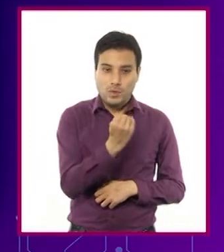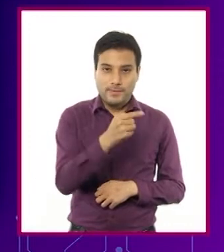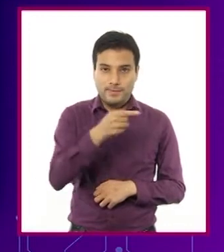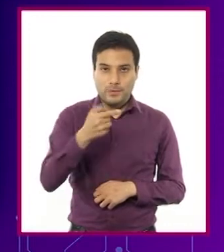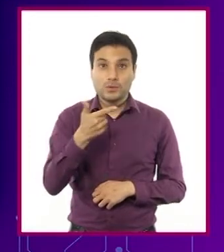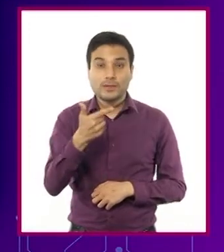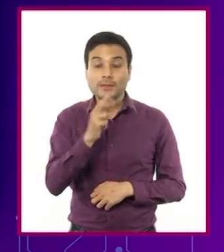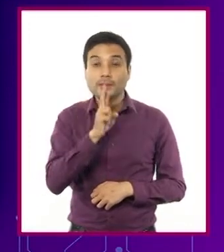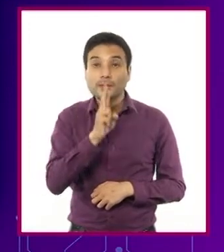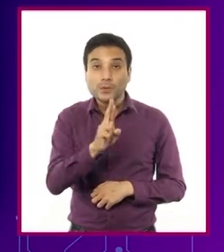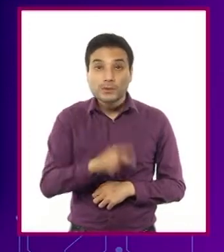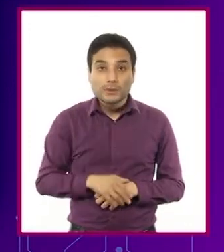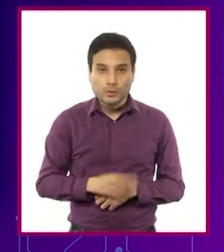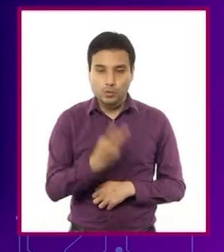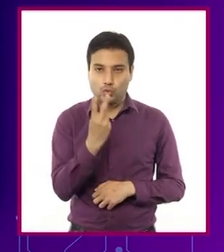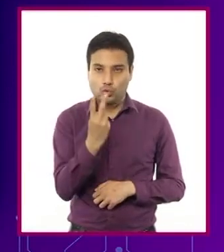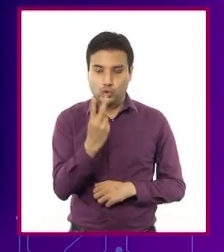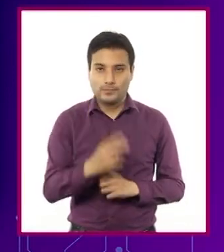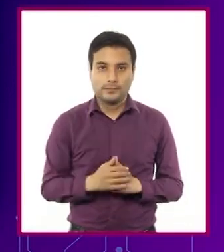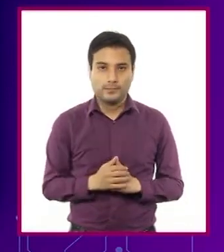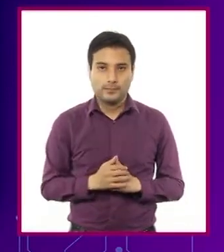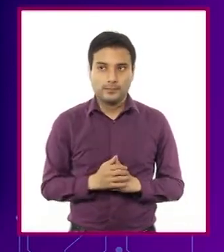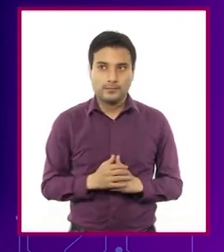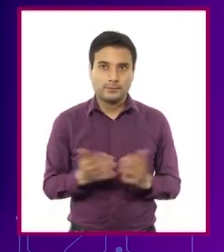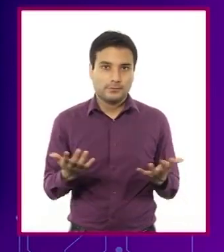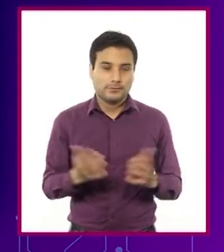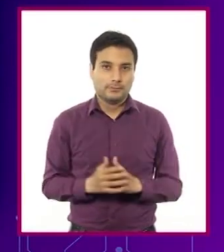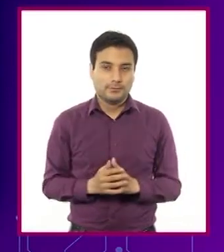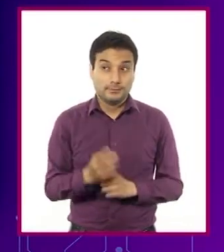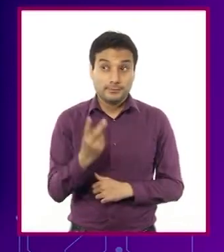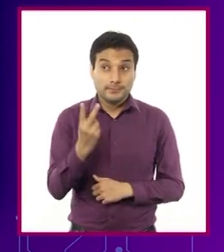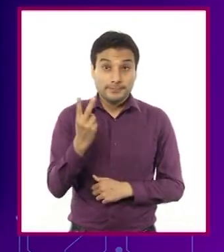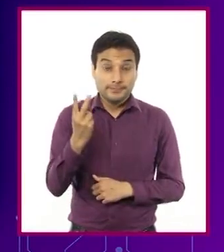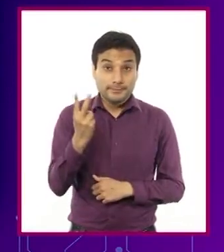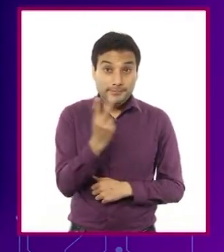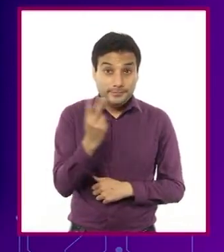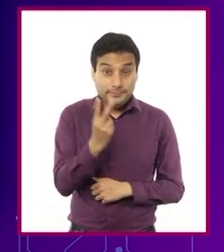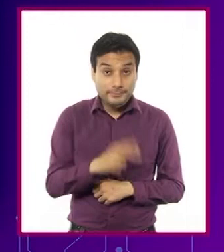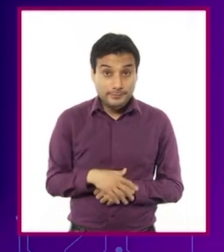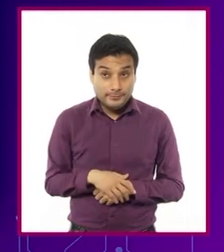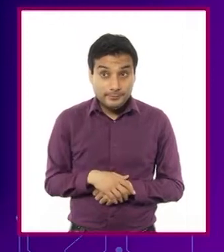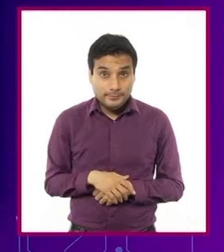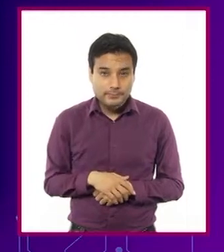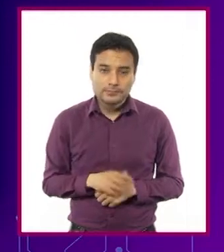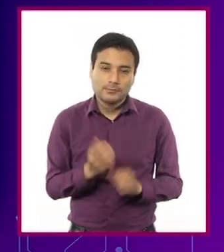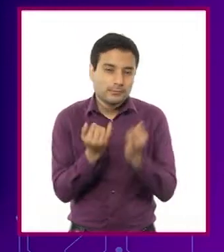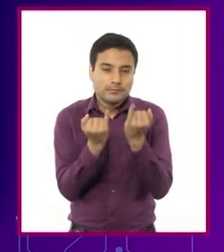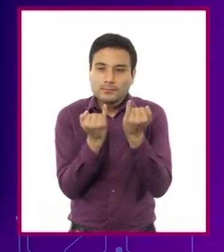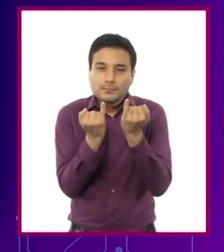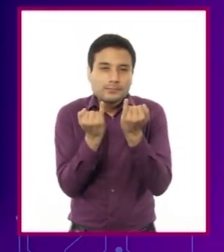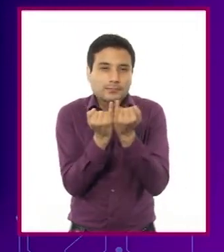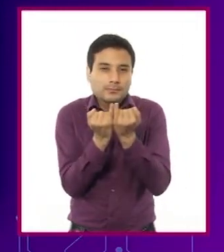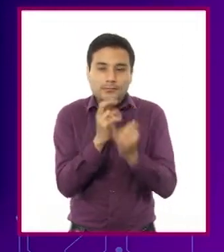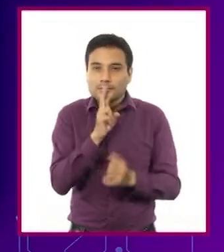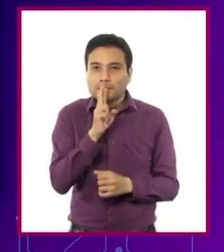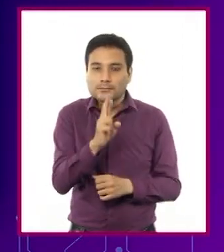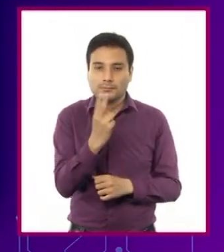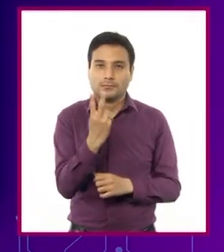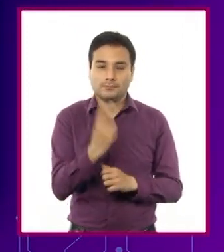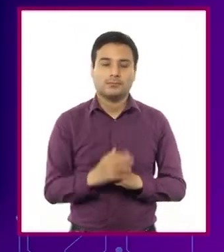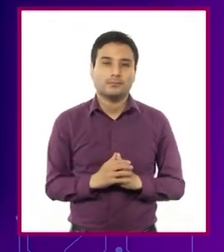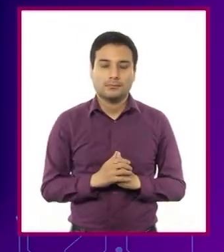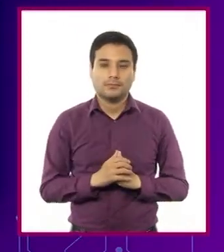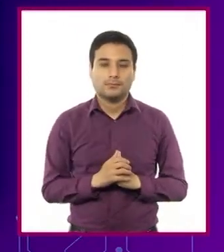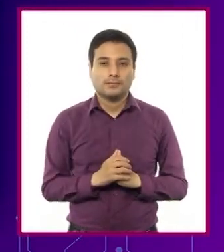7 igual a 2. Así, la amplitud o recorrido en los puntajes de ambos es igual a 2. Y